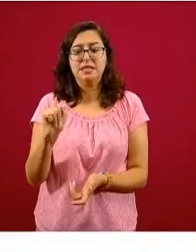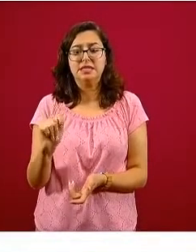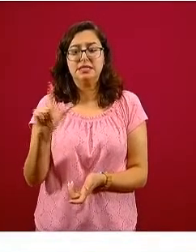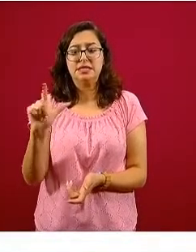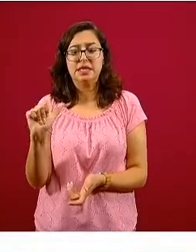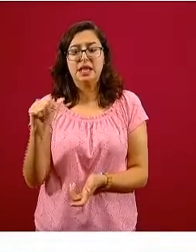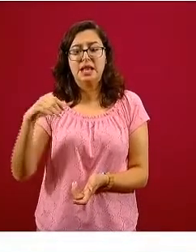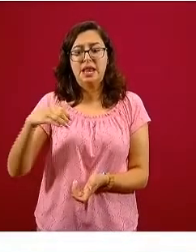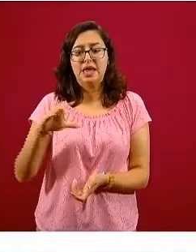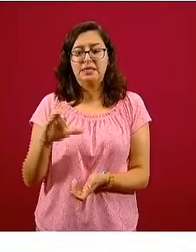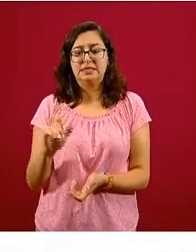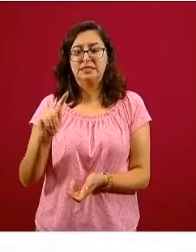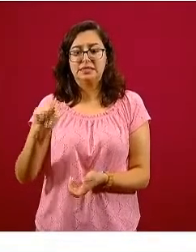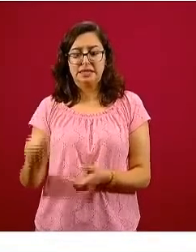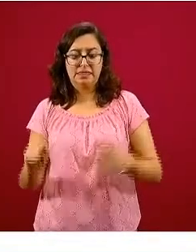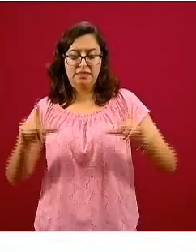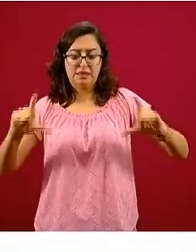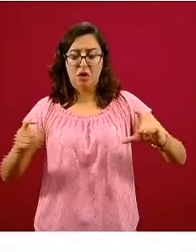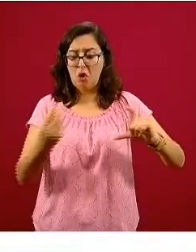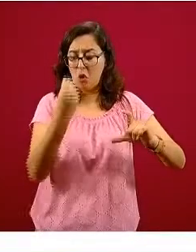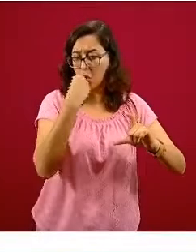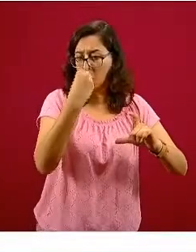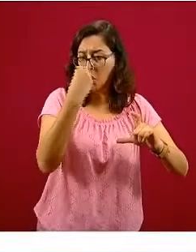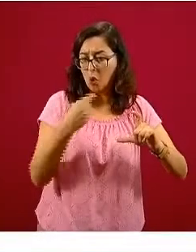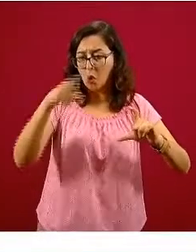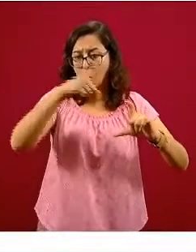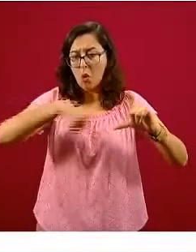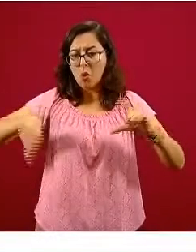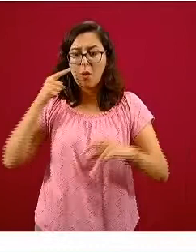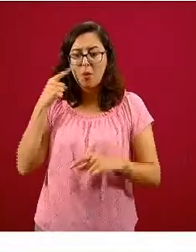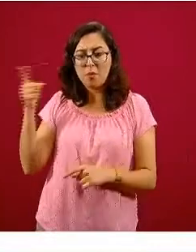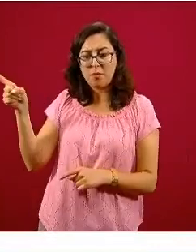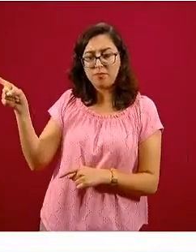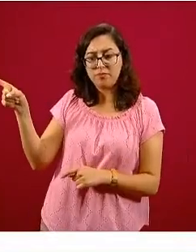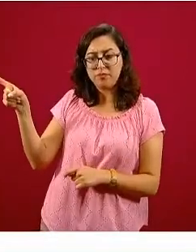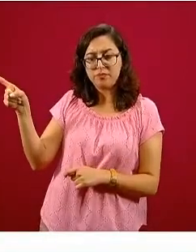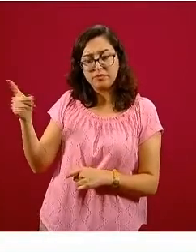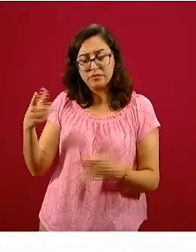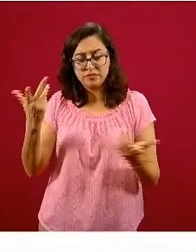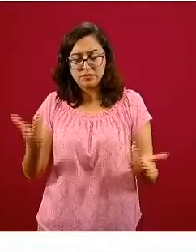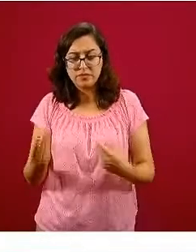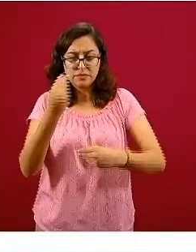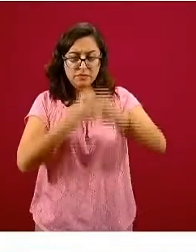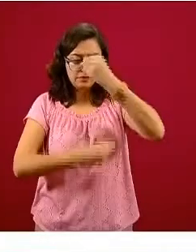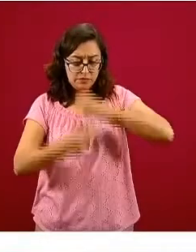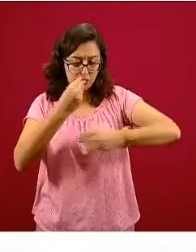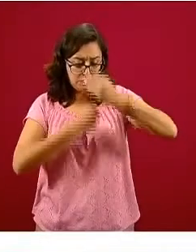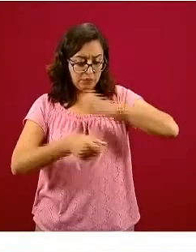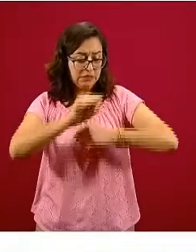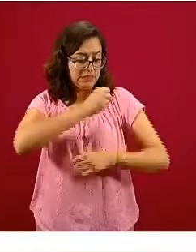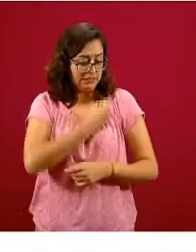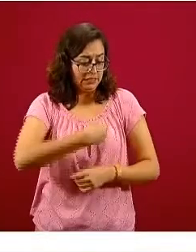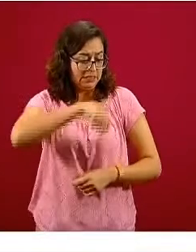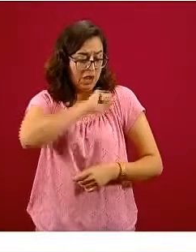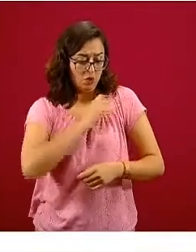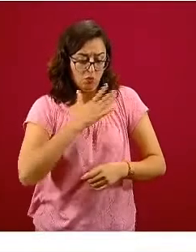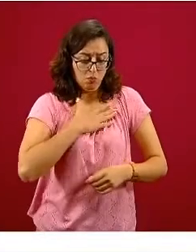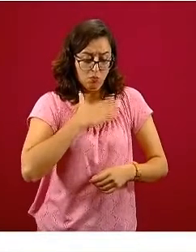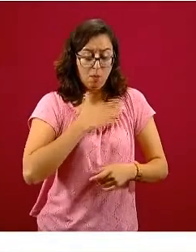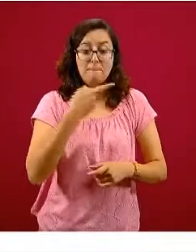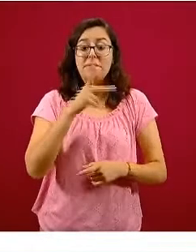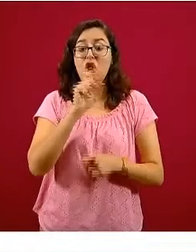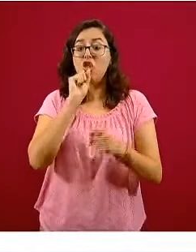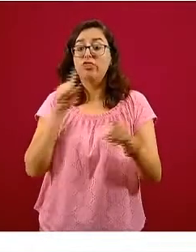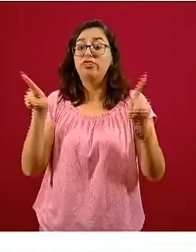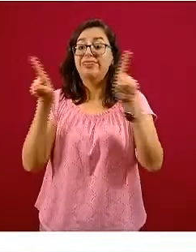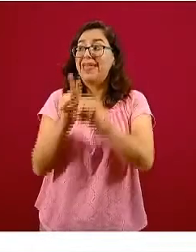saludable, sino que es una dieta que nos lleva a proteger la salud también del planeta. Y vean ustedes la